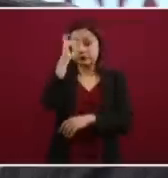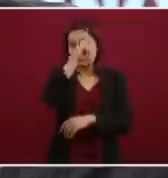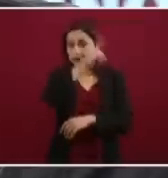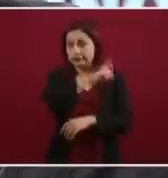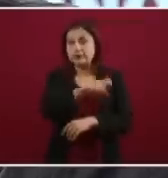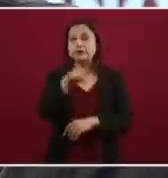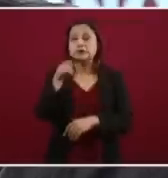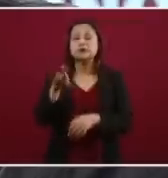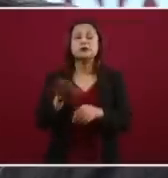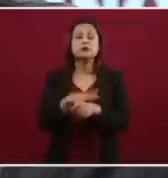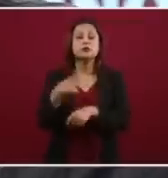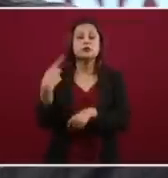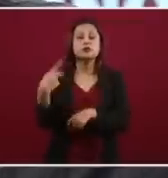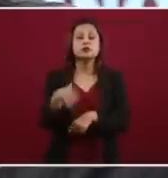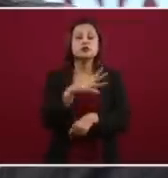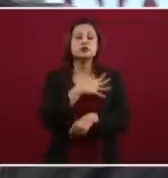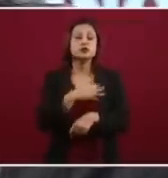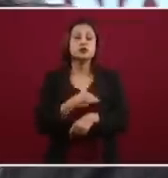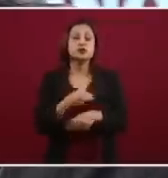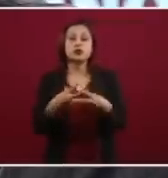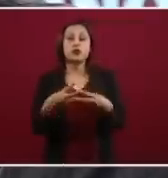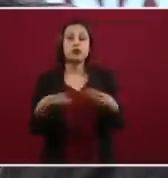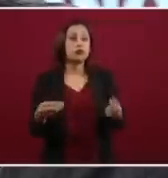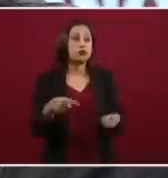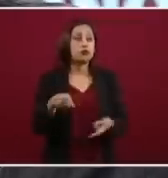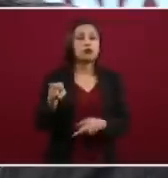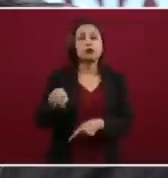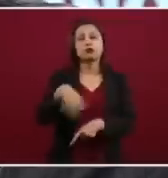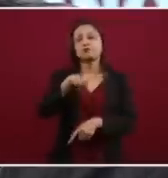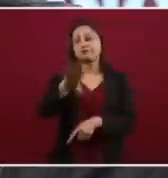a buscar a sus hijos desaparecidos,